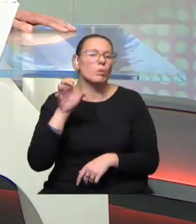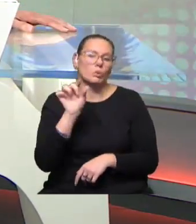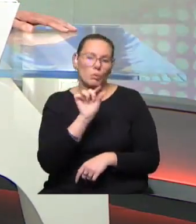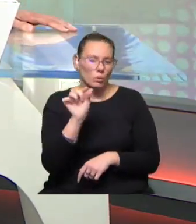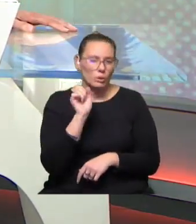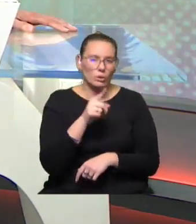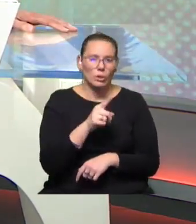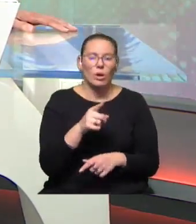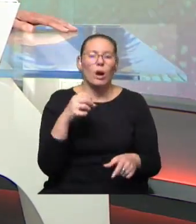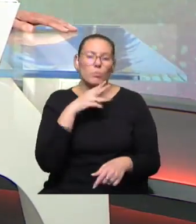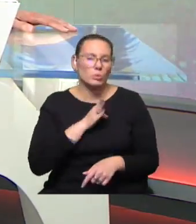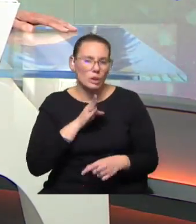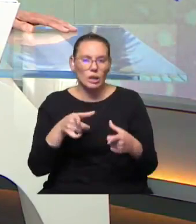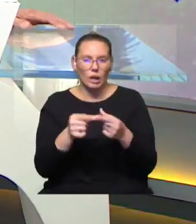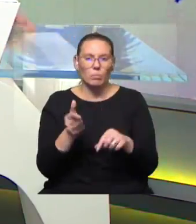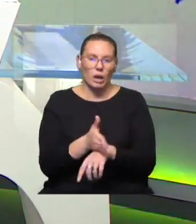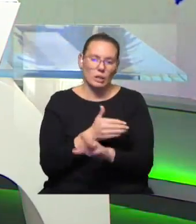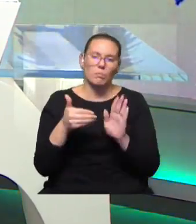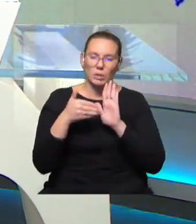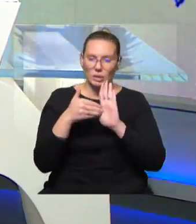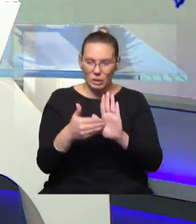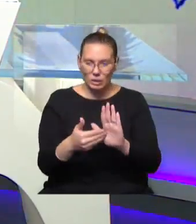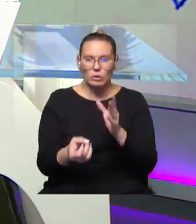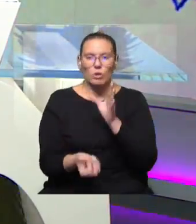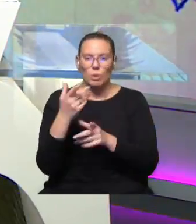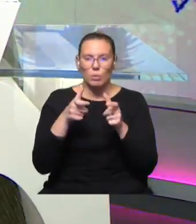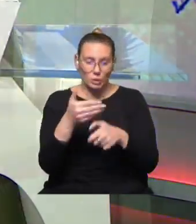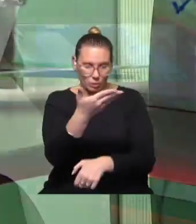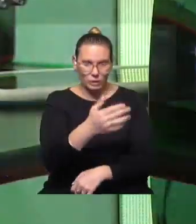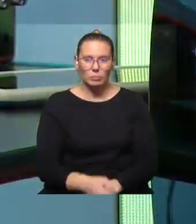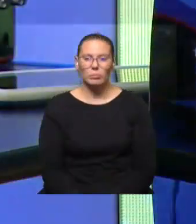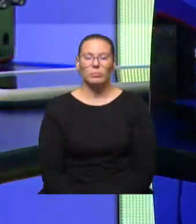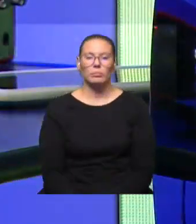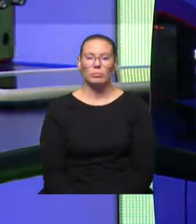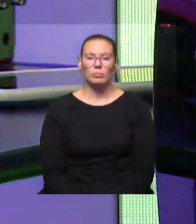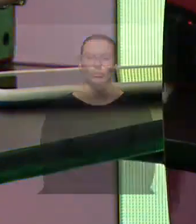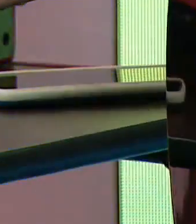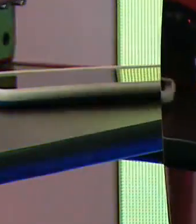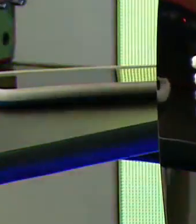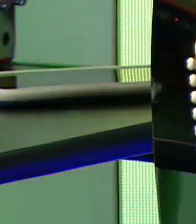poquito a chicas japonesas antes de esta presentación del nuevo disco acá los tienen